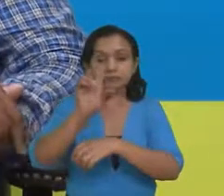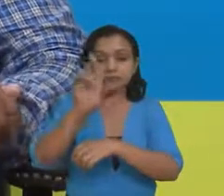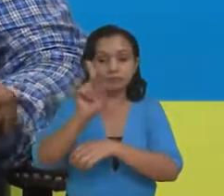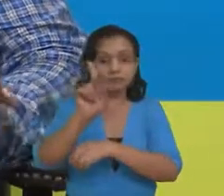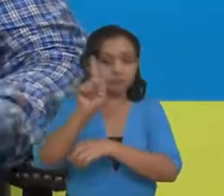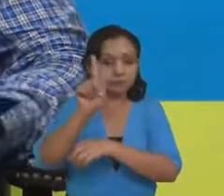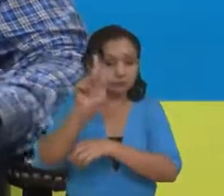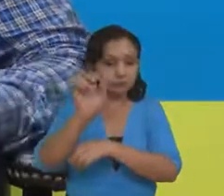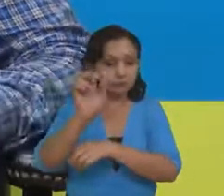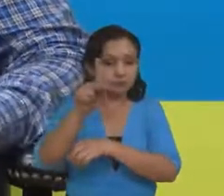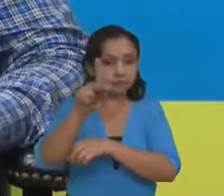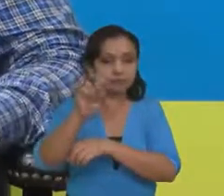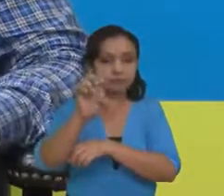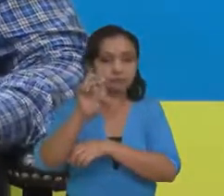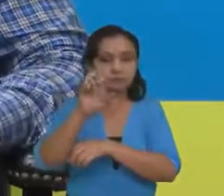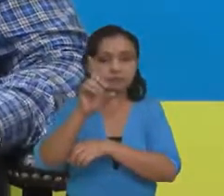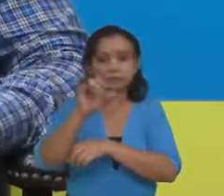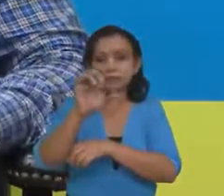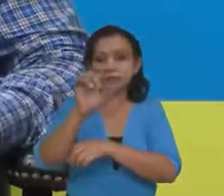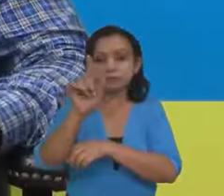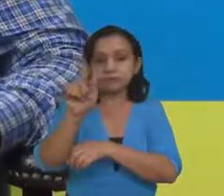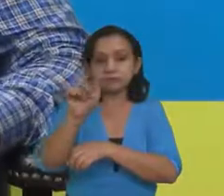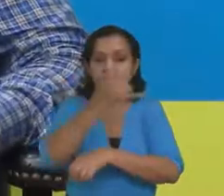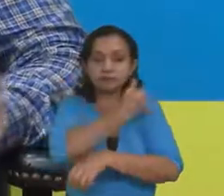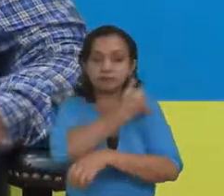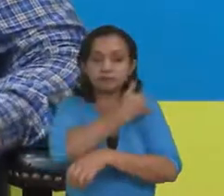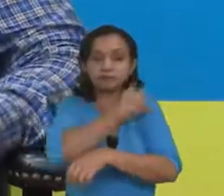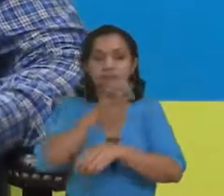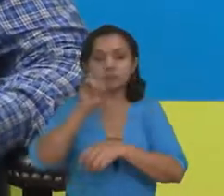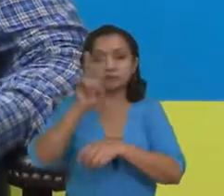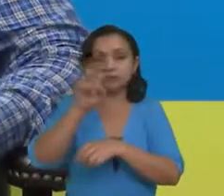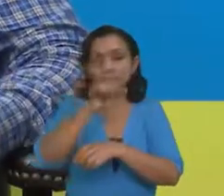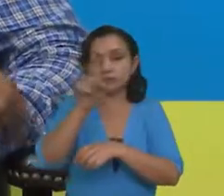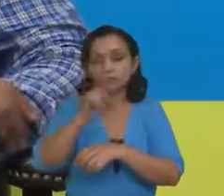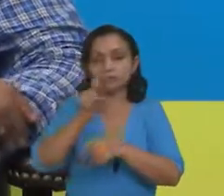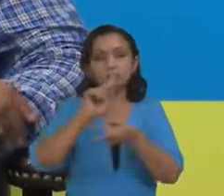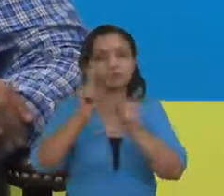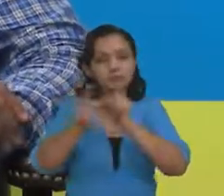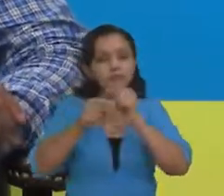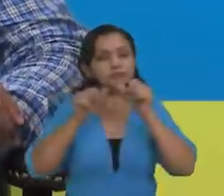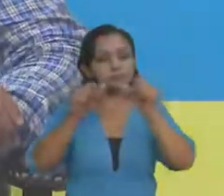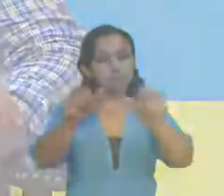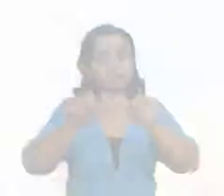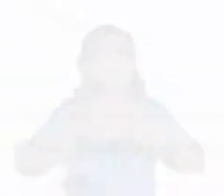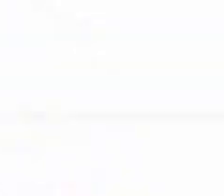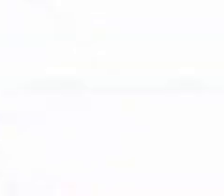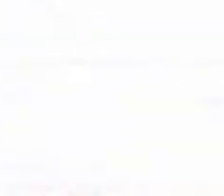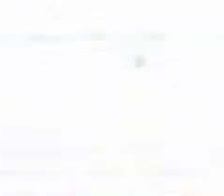ortopedista del Hospital Fernando Vélez Pai. Usted no le cambie de canal, ya regresamos.